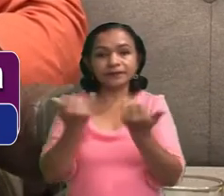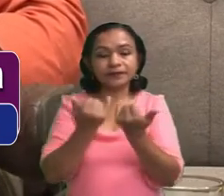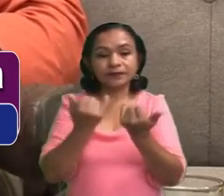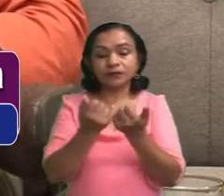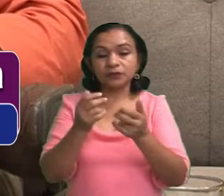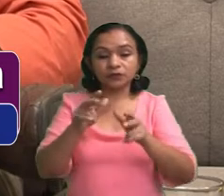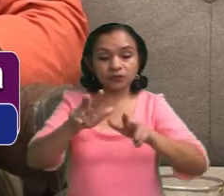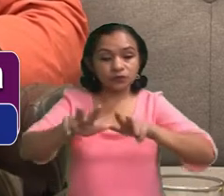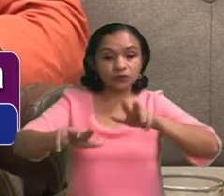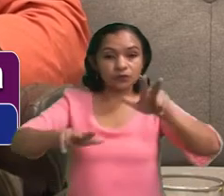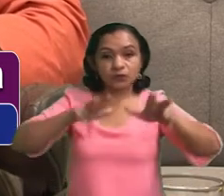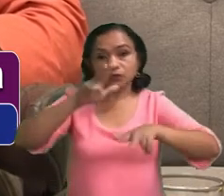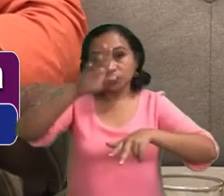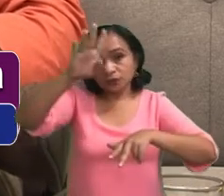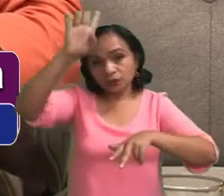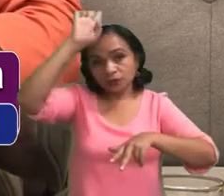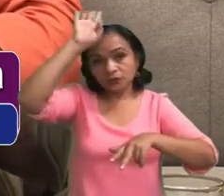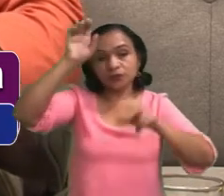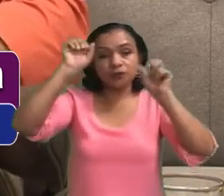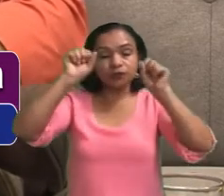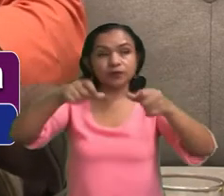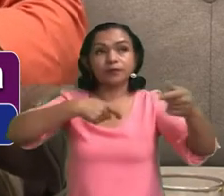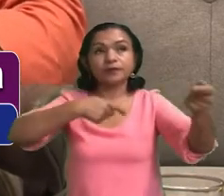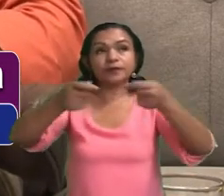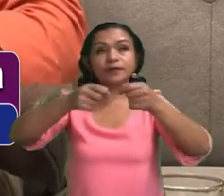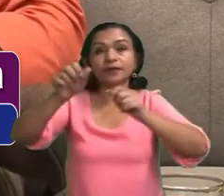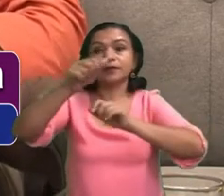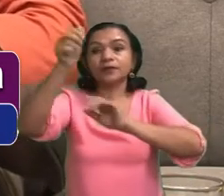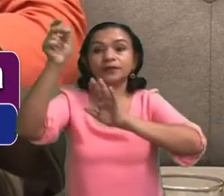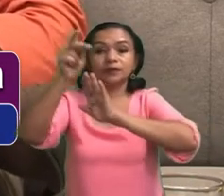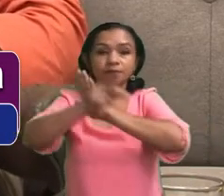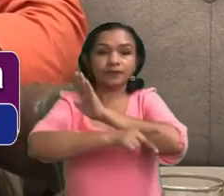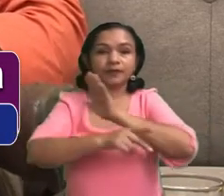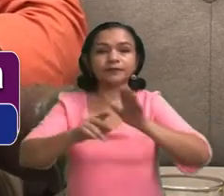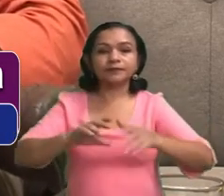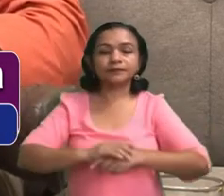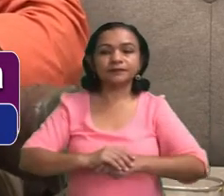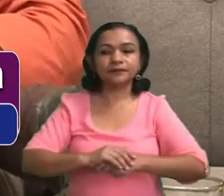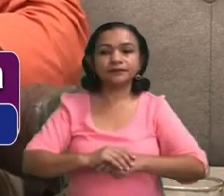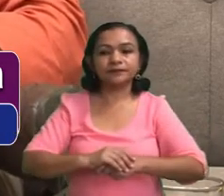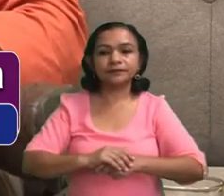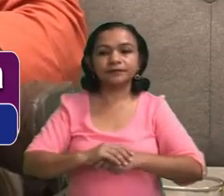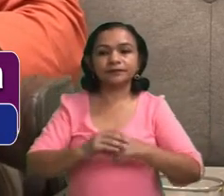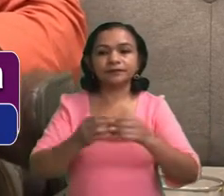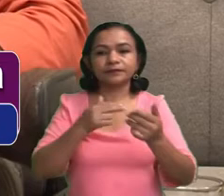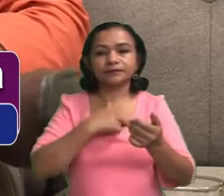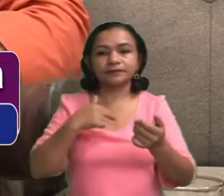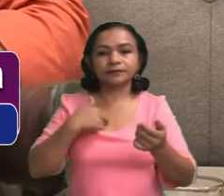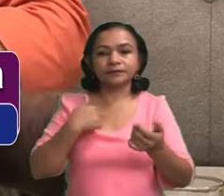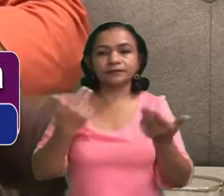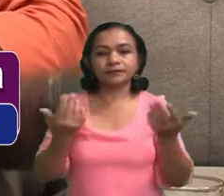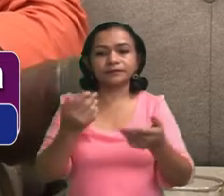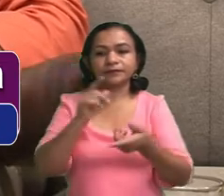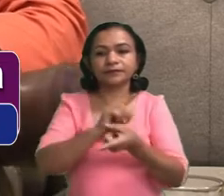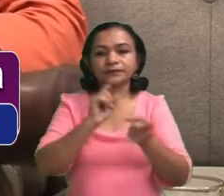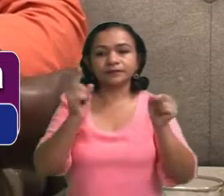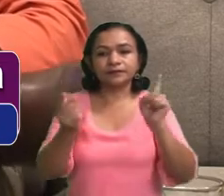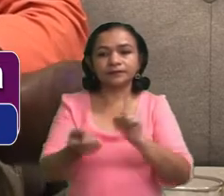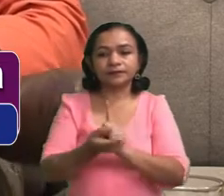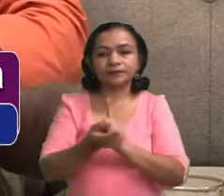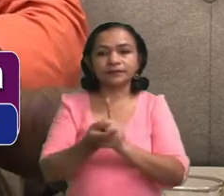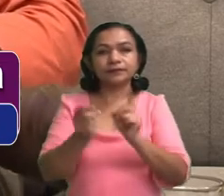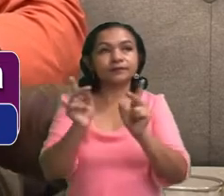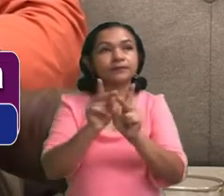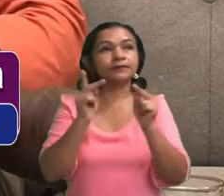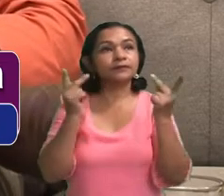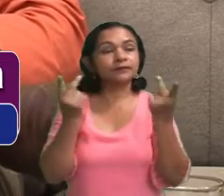tienen que cumplir una norma para poder ser exportadas. Cosas de ese tipo. Y que sin duda alguna se traducen en procesos de transformación para nuestro